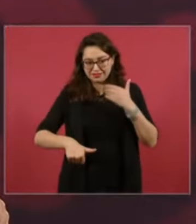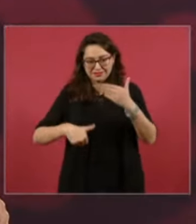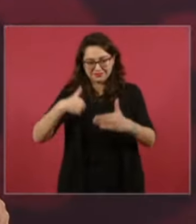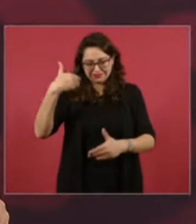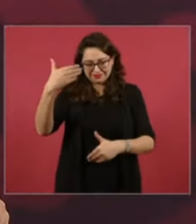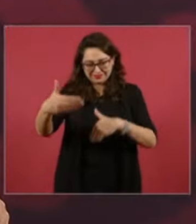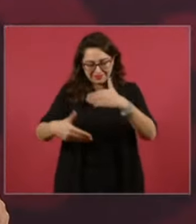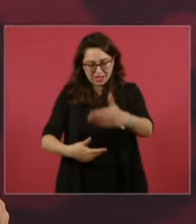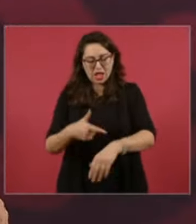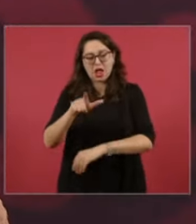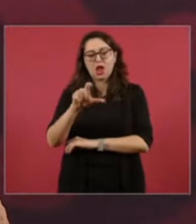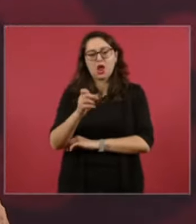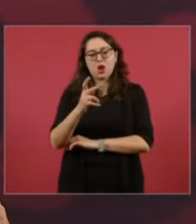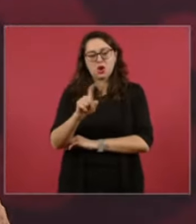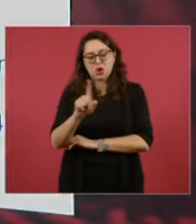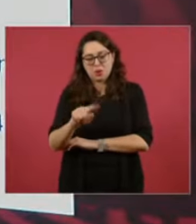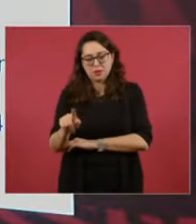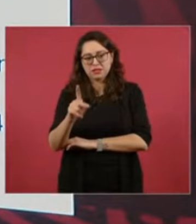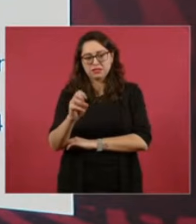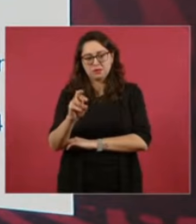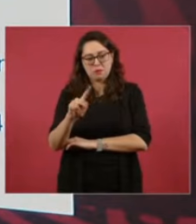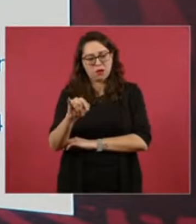hace lo mismo.